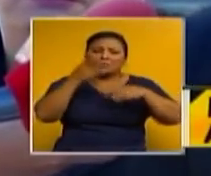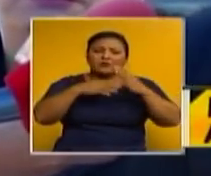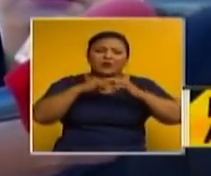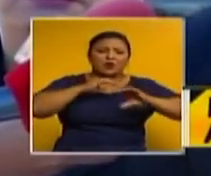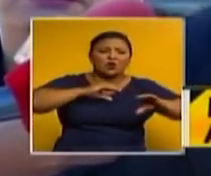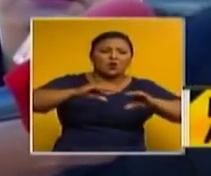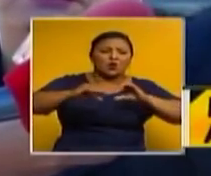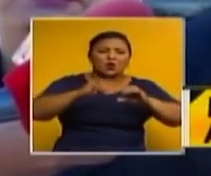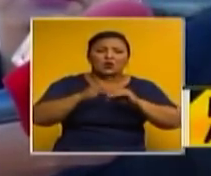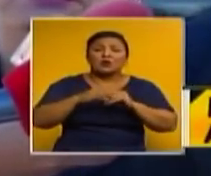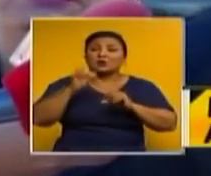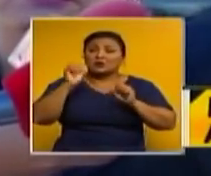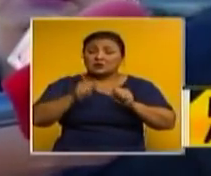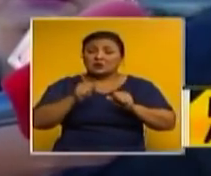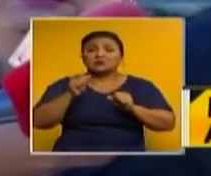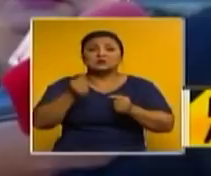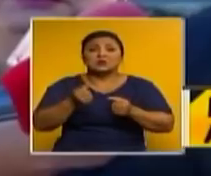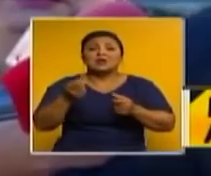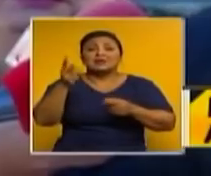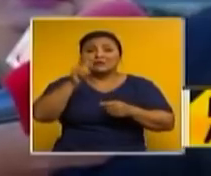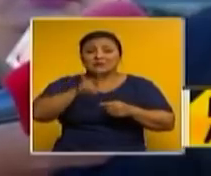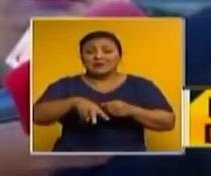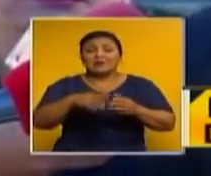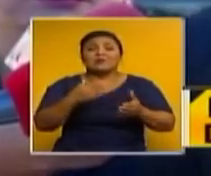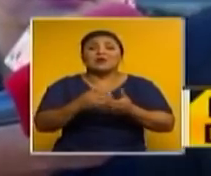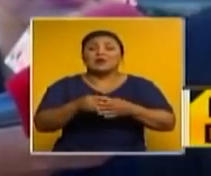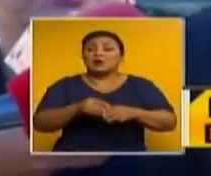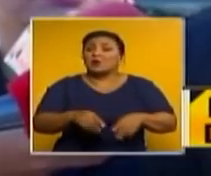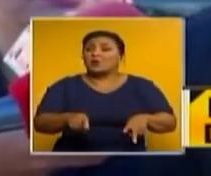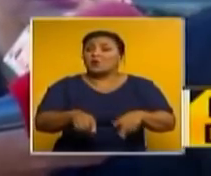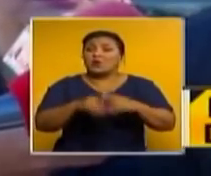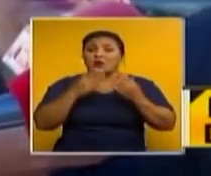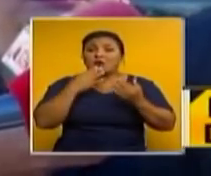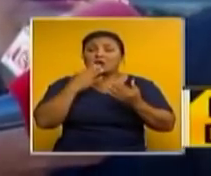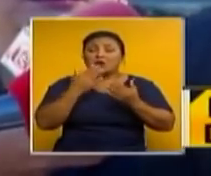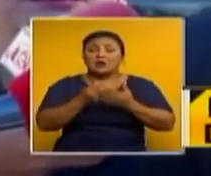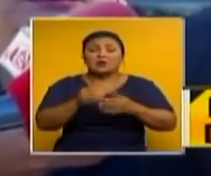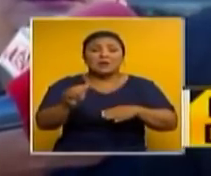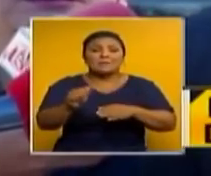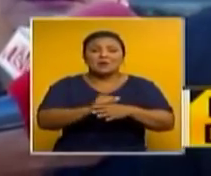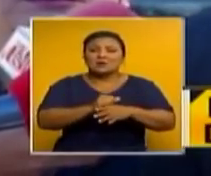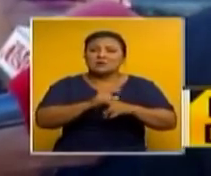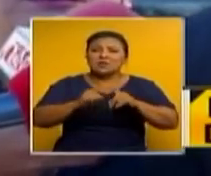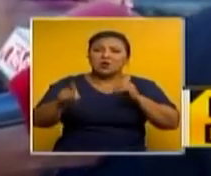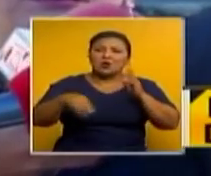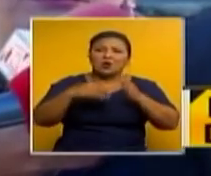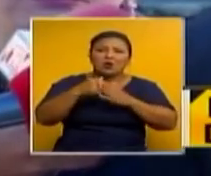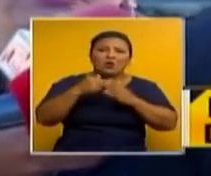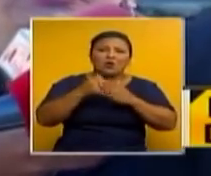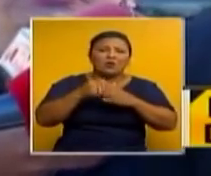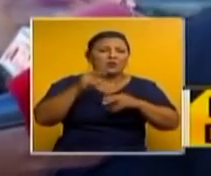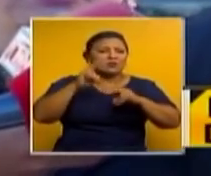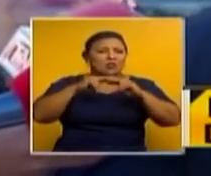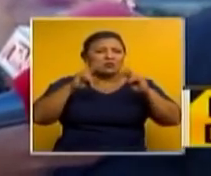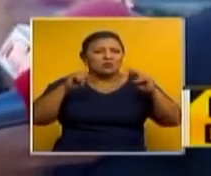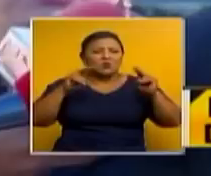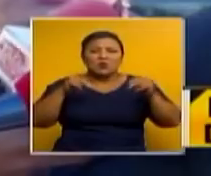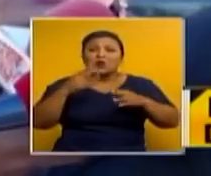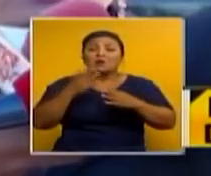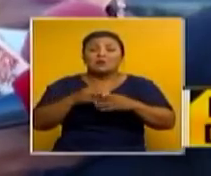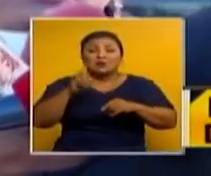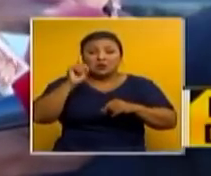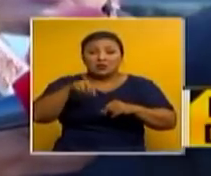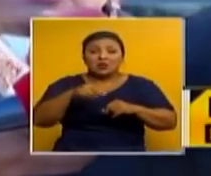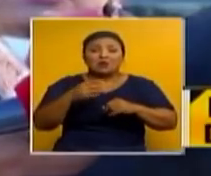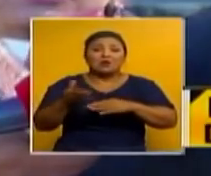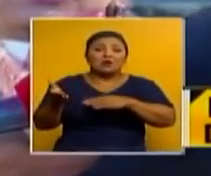coordinar y vamos a solicitar ya de inmediato la práctica de varias diligencias en donde naturalmente deberán comparecer